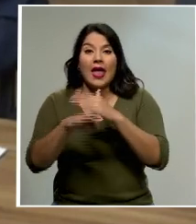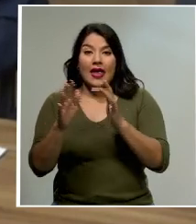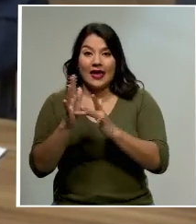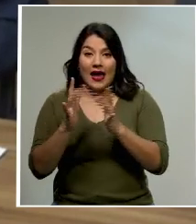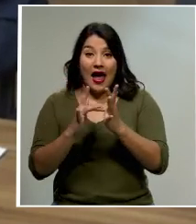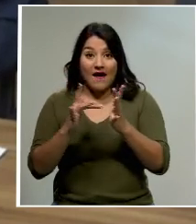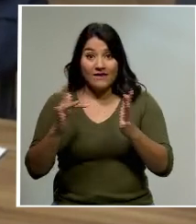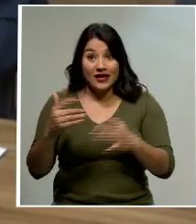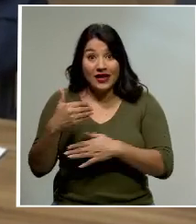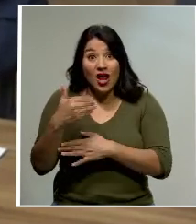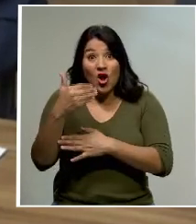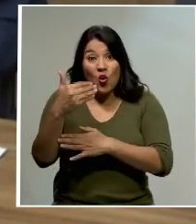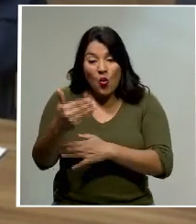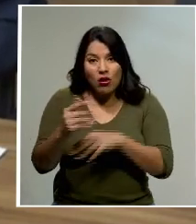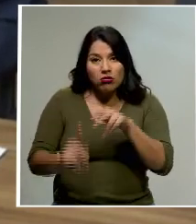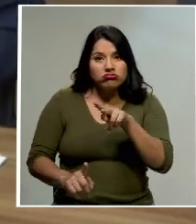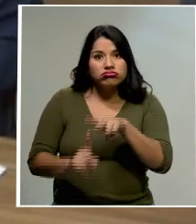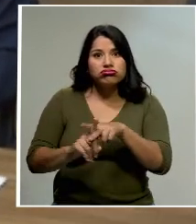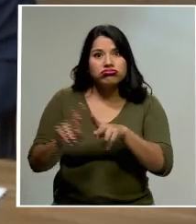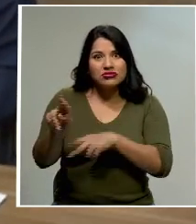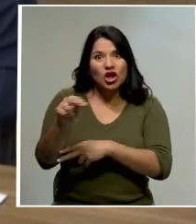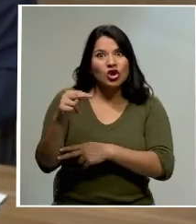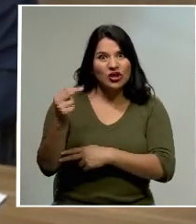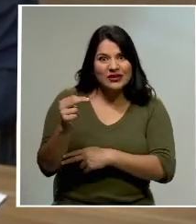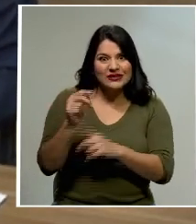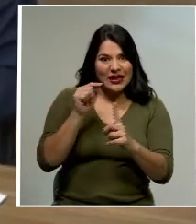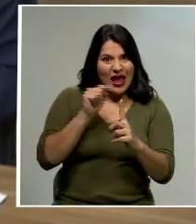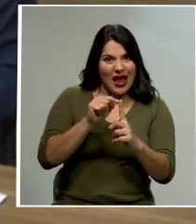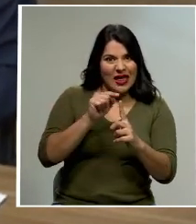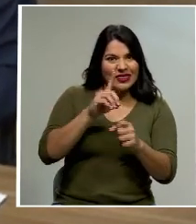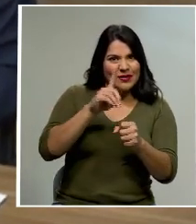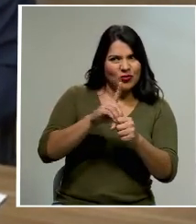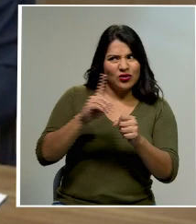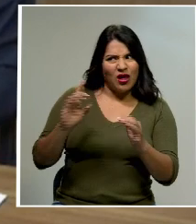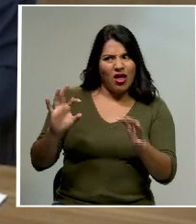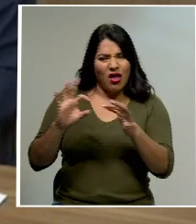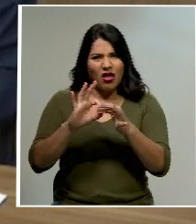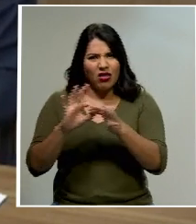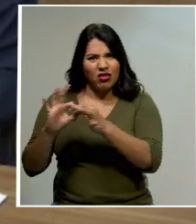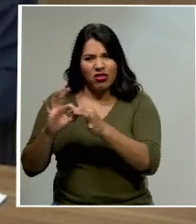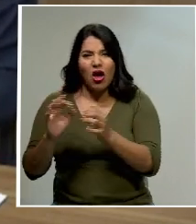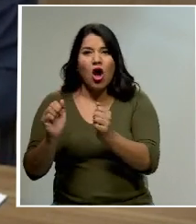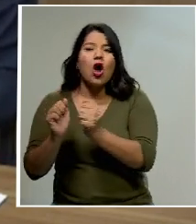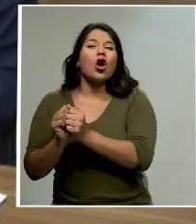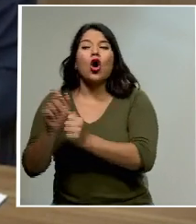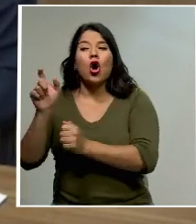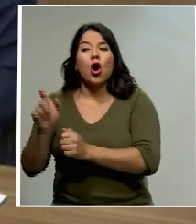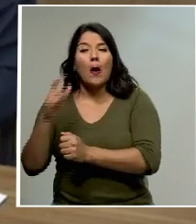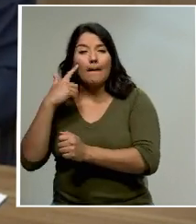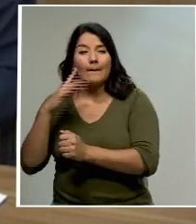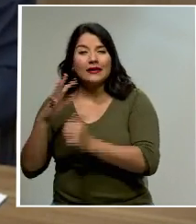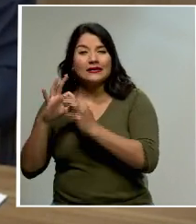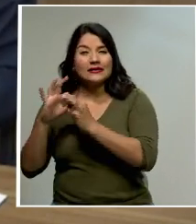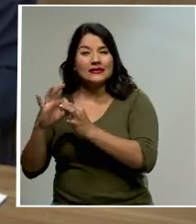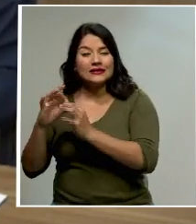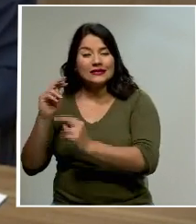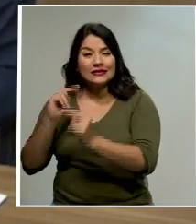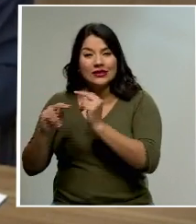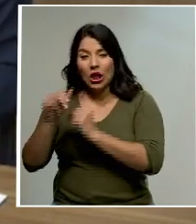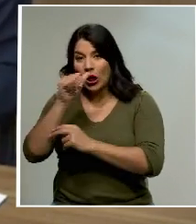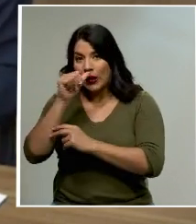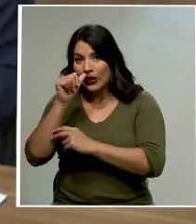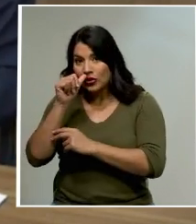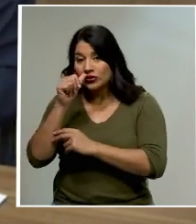cuando trascendió la polémica que rodeaba a Viales, el legislador aceptó que visitó la casa del presunto narco y aseguró que